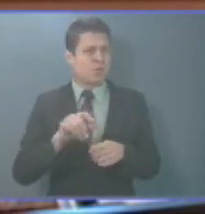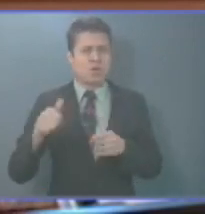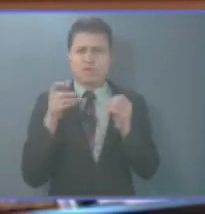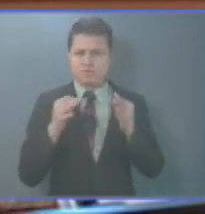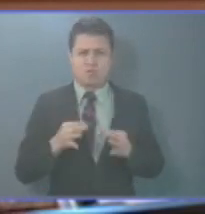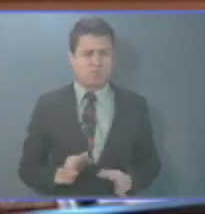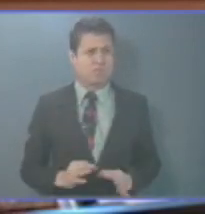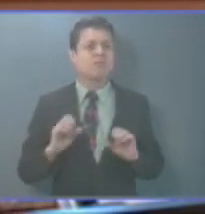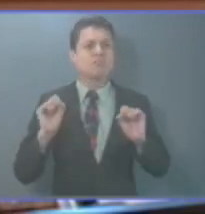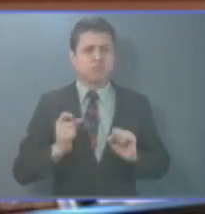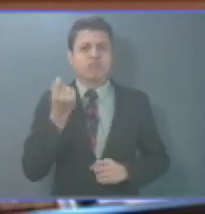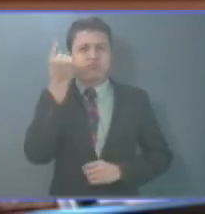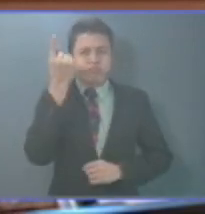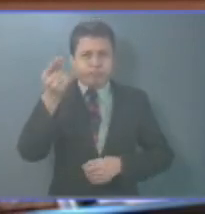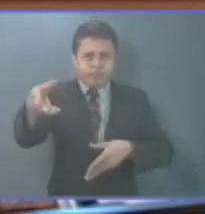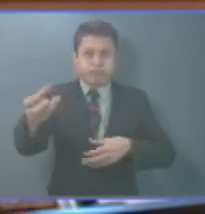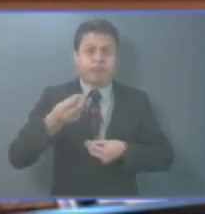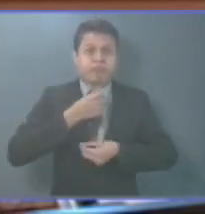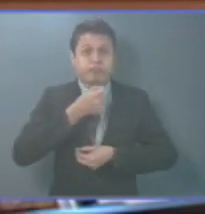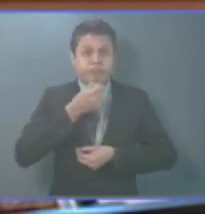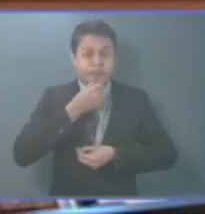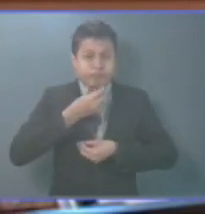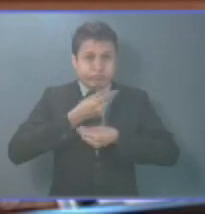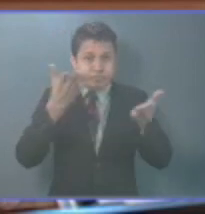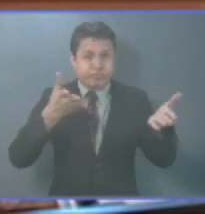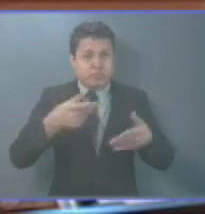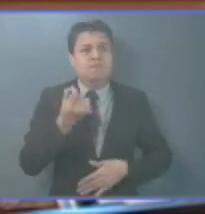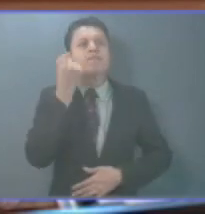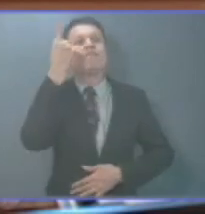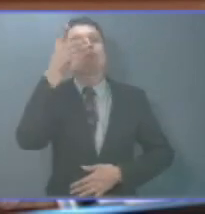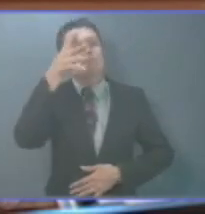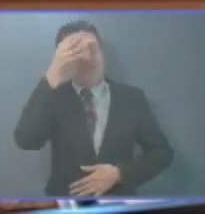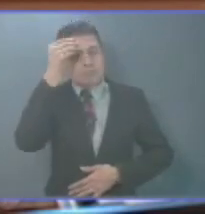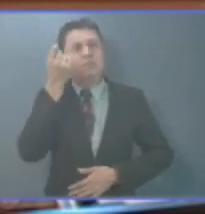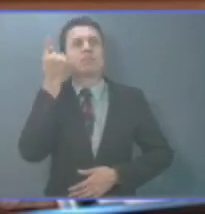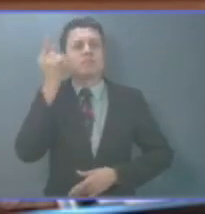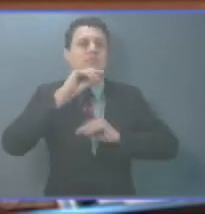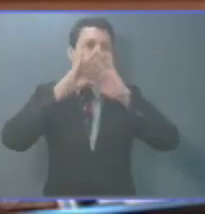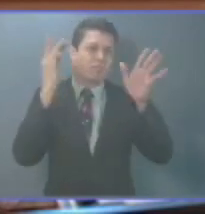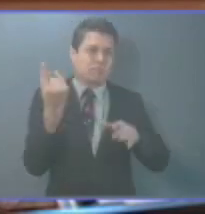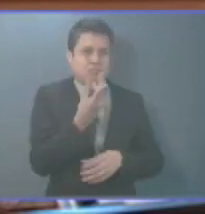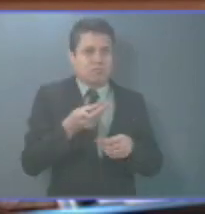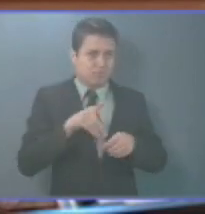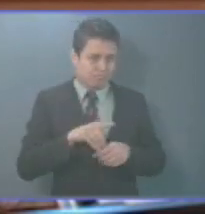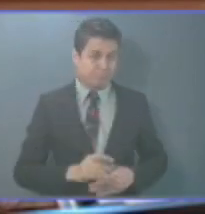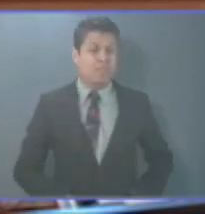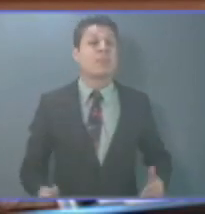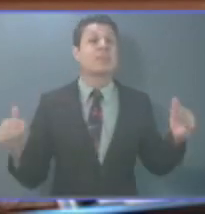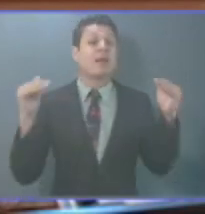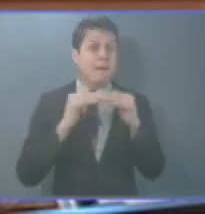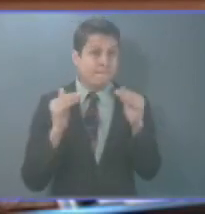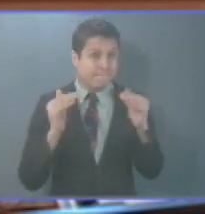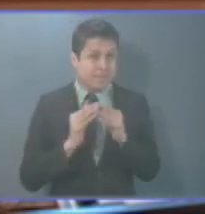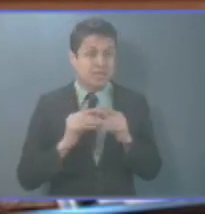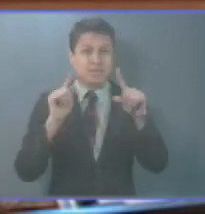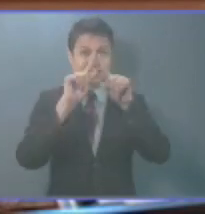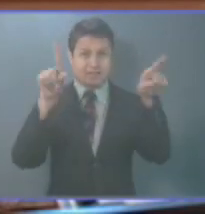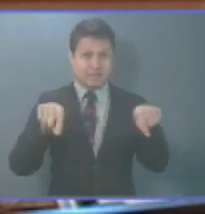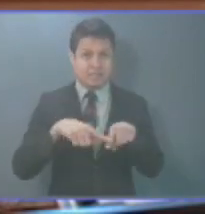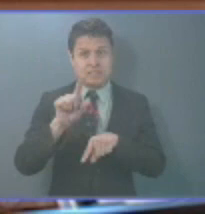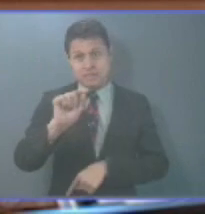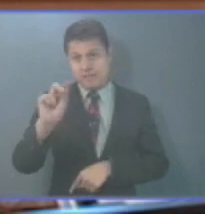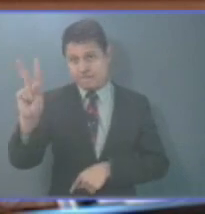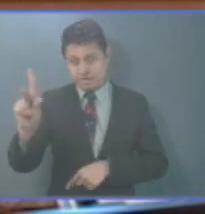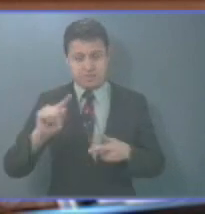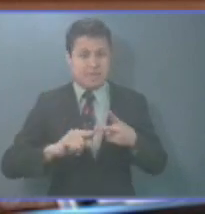de comunicación, artículo 42. La Dirección de Espectáculos Públicos, Radio y Televisión del Ministerio de Gobernación y